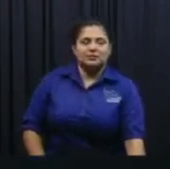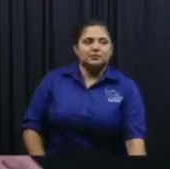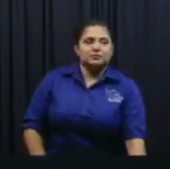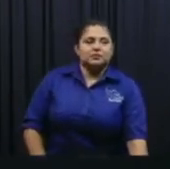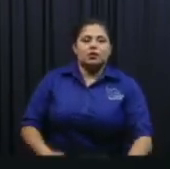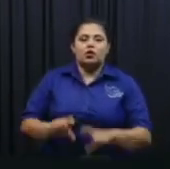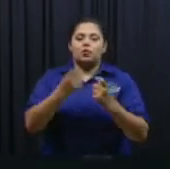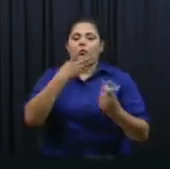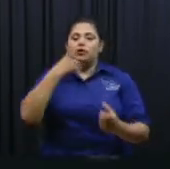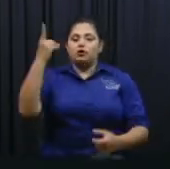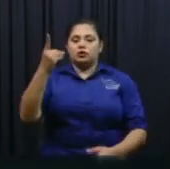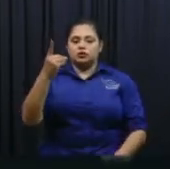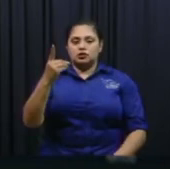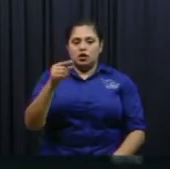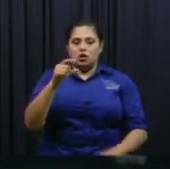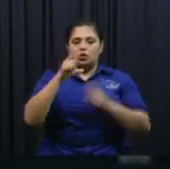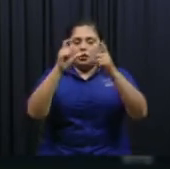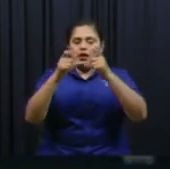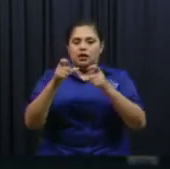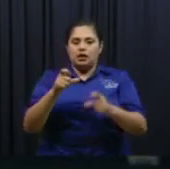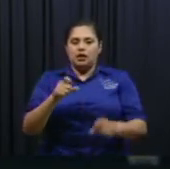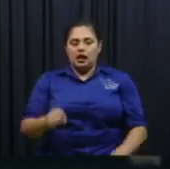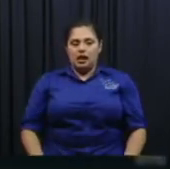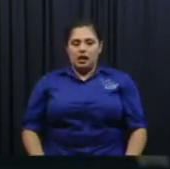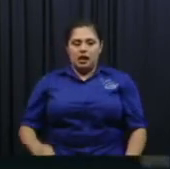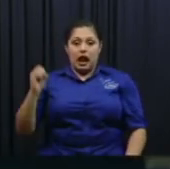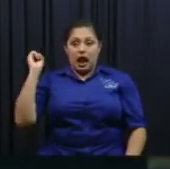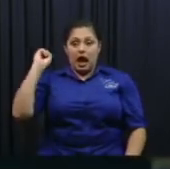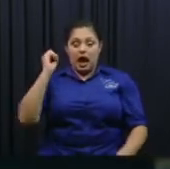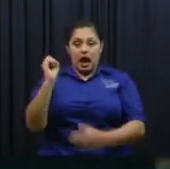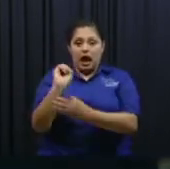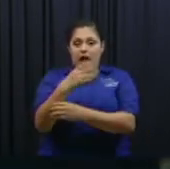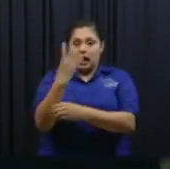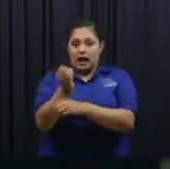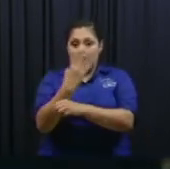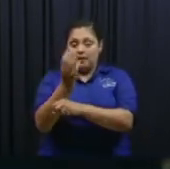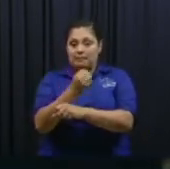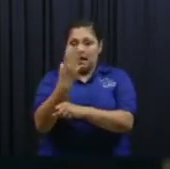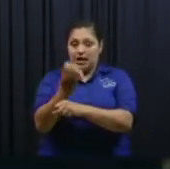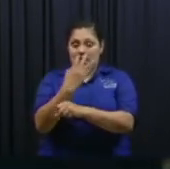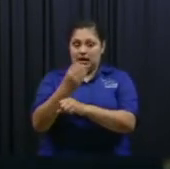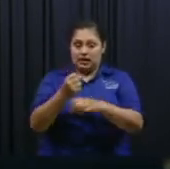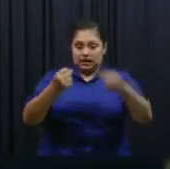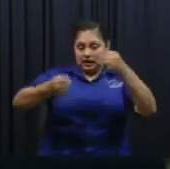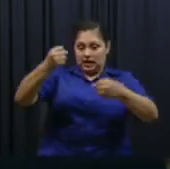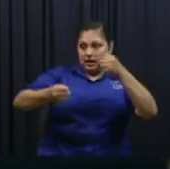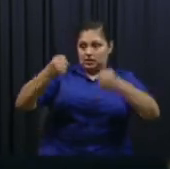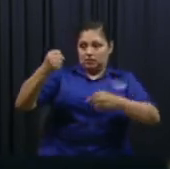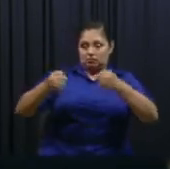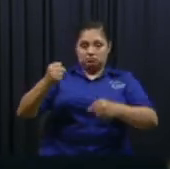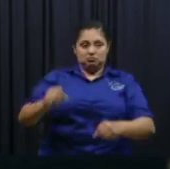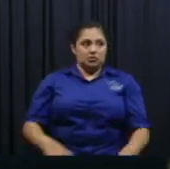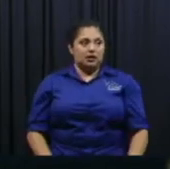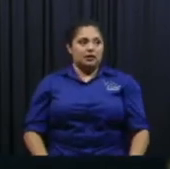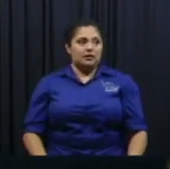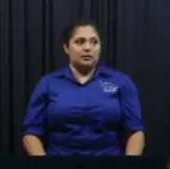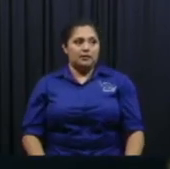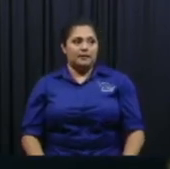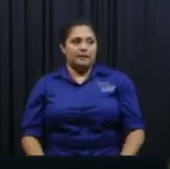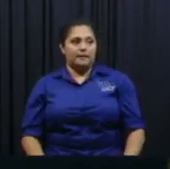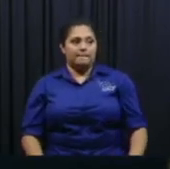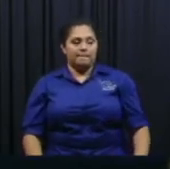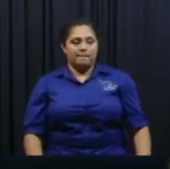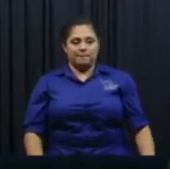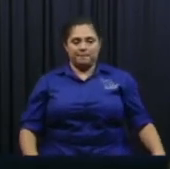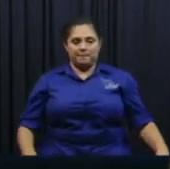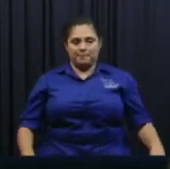como Dios lo cuida no le ponga Alarma a su carro y tienen a la y gacha va hermano porque a veces estoy estudiando Dios enfrente y